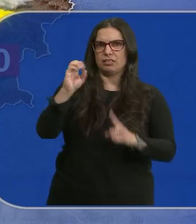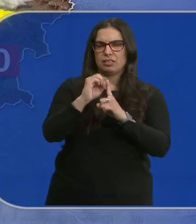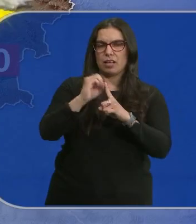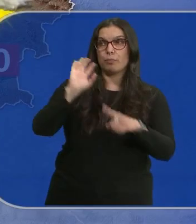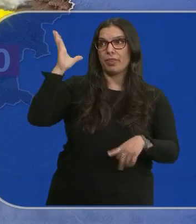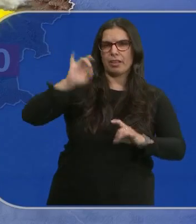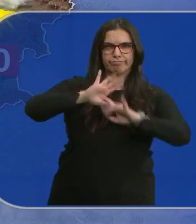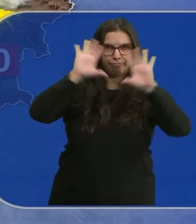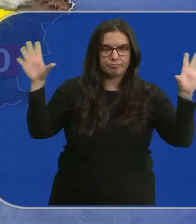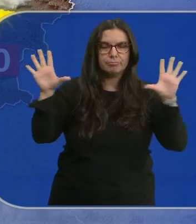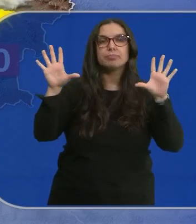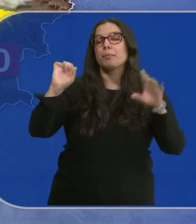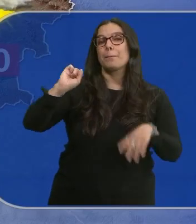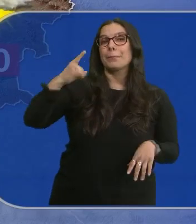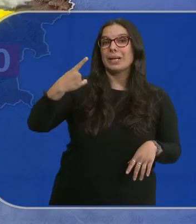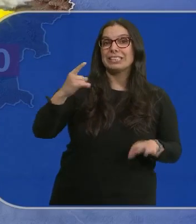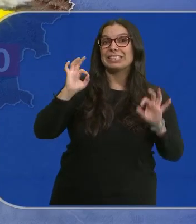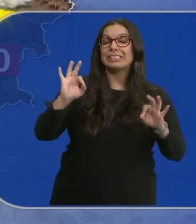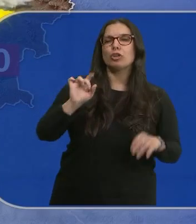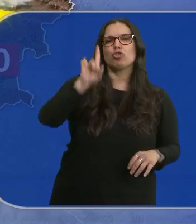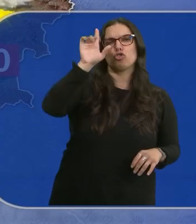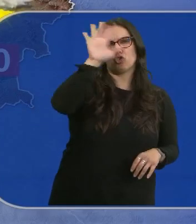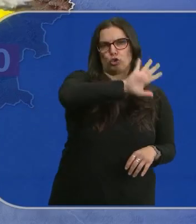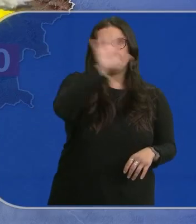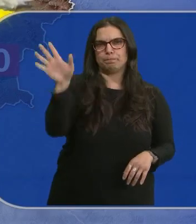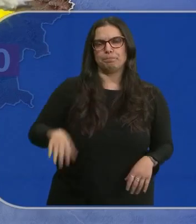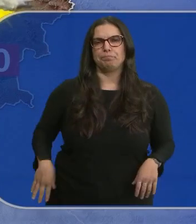Los cielos estarán despejados, sobre todo en el norte.